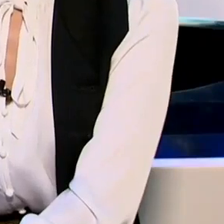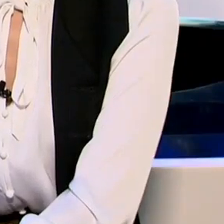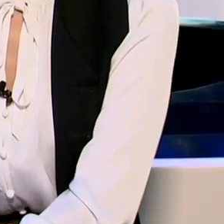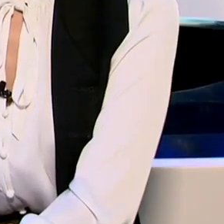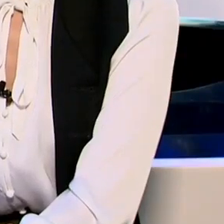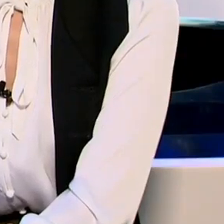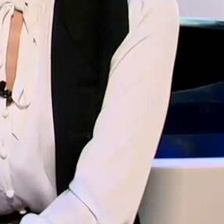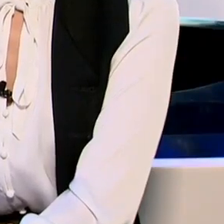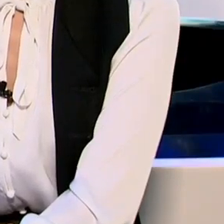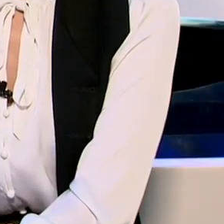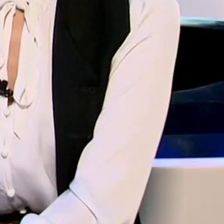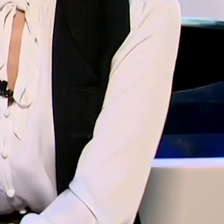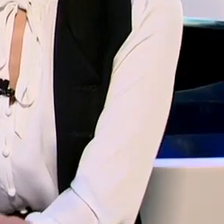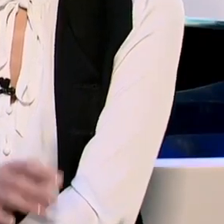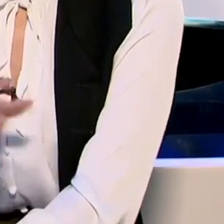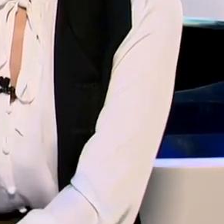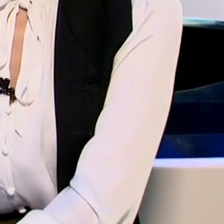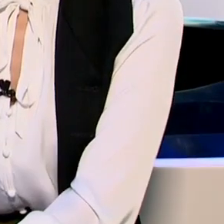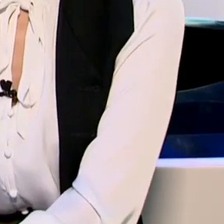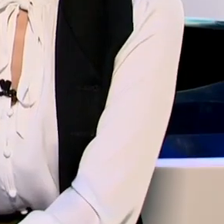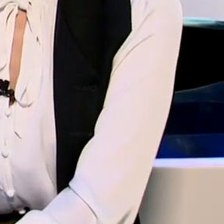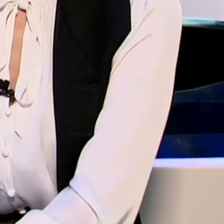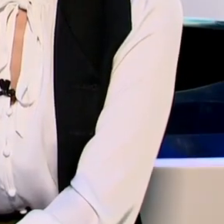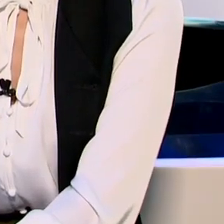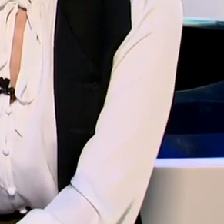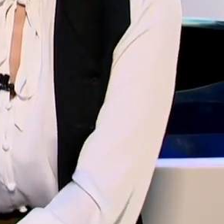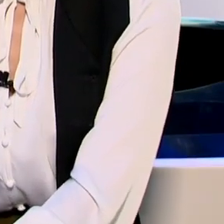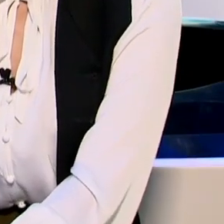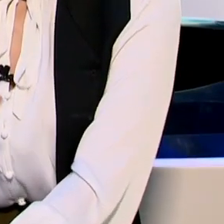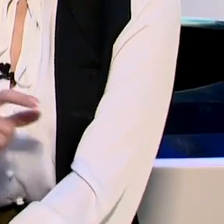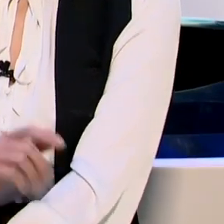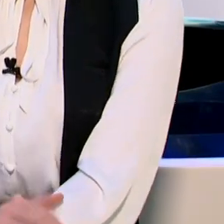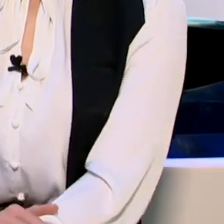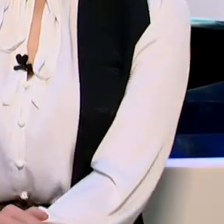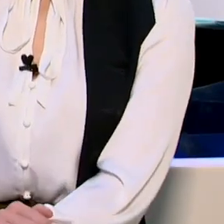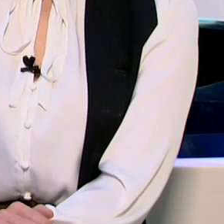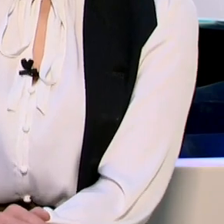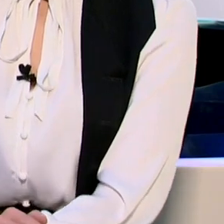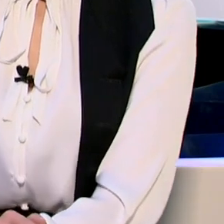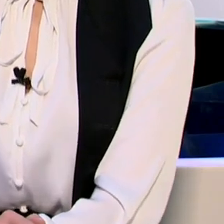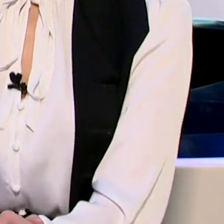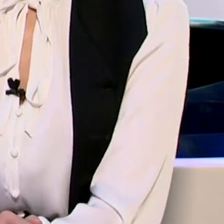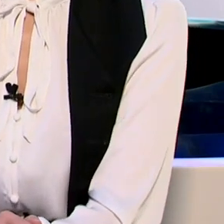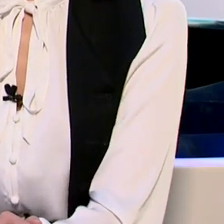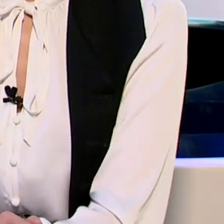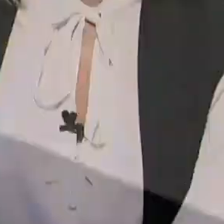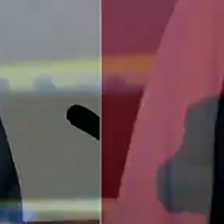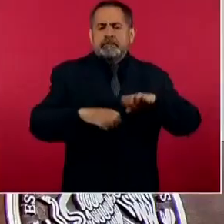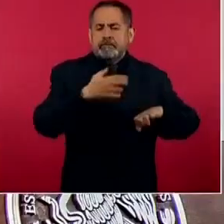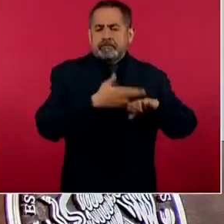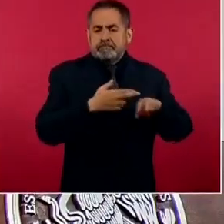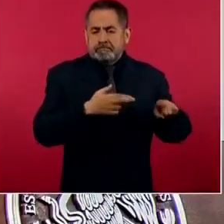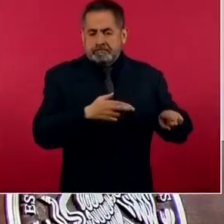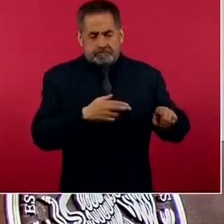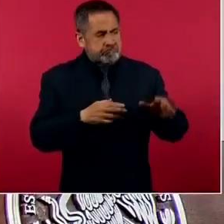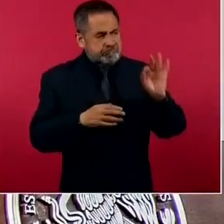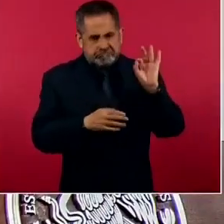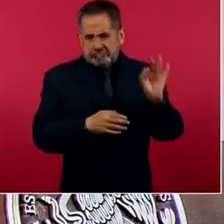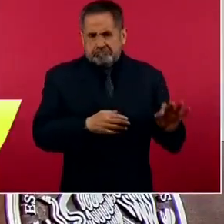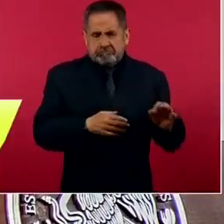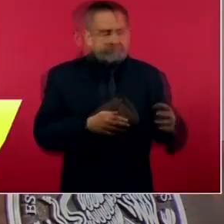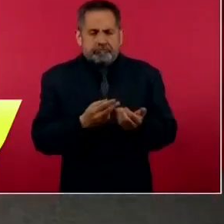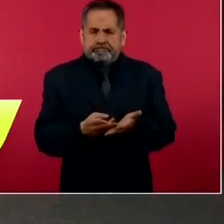En este tema de la Guardia Nacional, la inseguridad aquí en nuestro país, ayer en su conferencia matutina el presidente López Obrador mostró